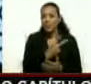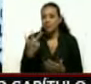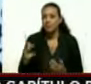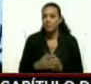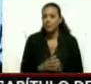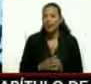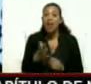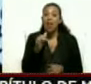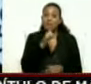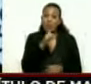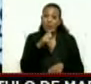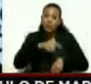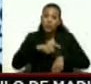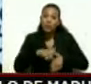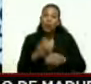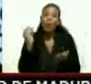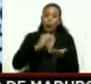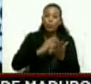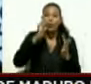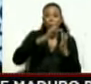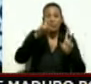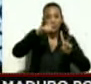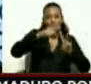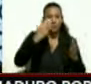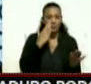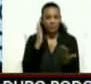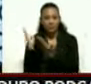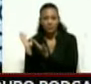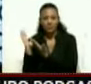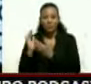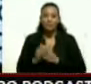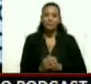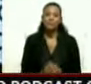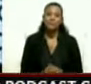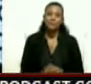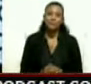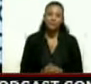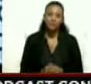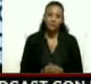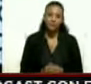2023. Es la información que tenemos hasta los momentos, y con esto nosotros retornamos nuevamente al Paso al Estudio de Venezolana de Televisión. Adelante.